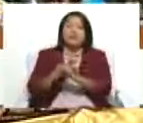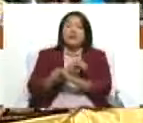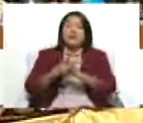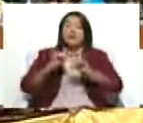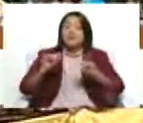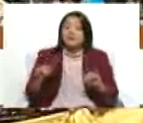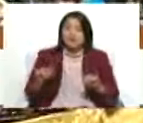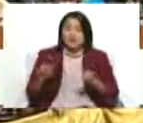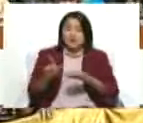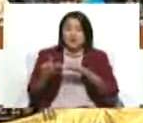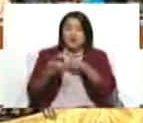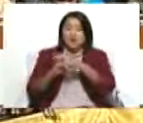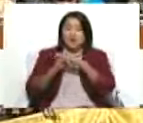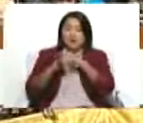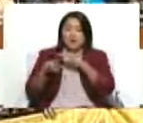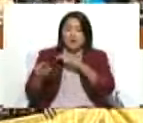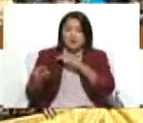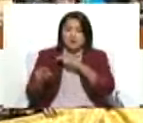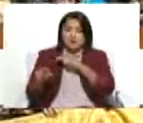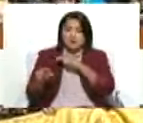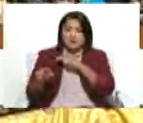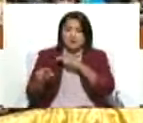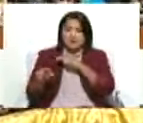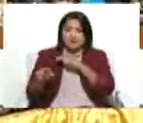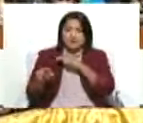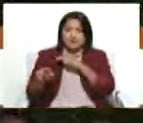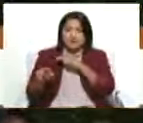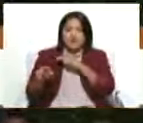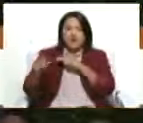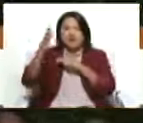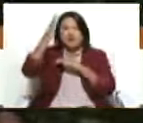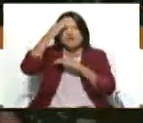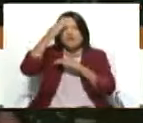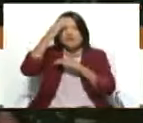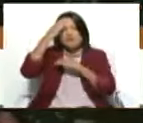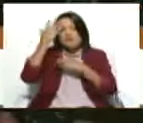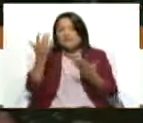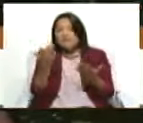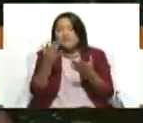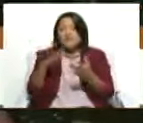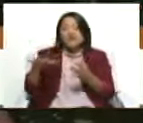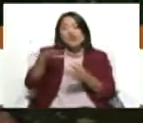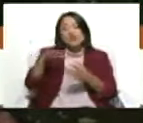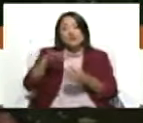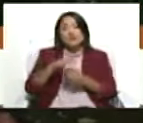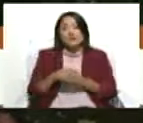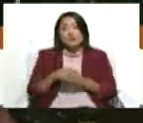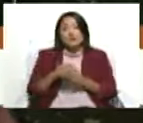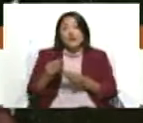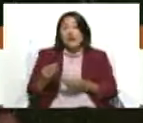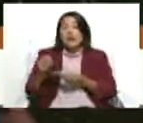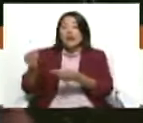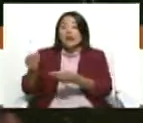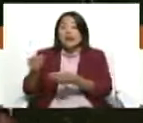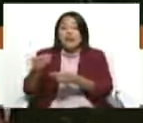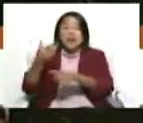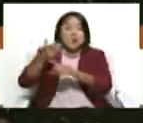a la actual Guyana, ellos saben hasta dónde llegaba el territorio. Pero se las otorgaron, no la